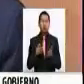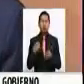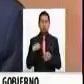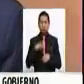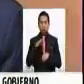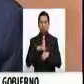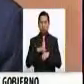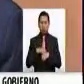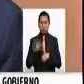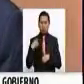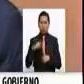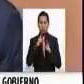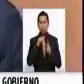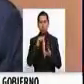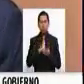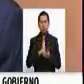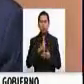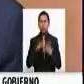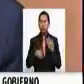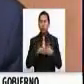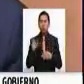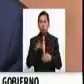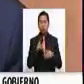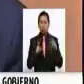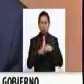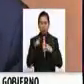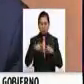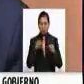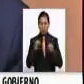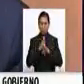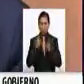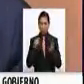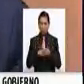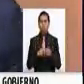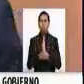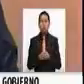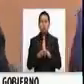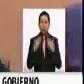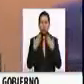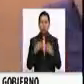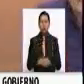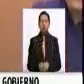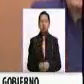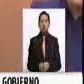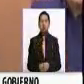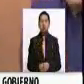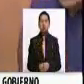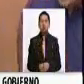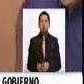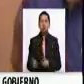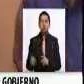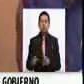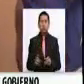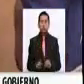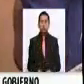recomendación nuestra instrucción es que todos los casos sean esclarecidos muchas gracias por el amor